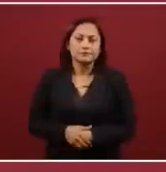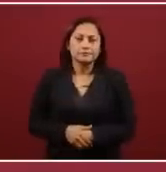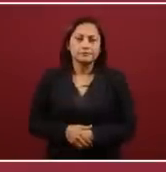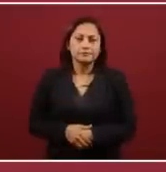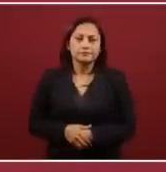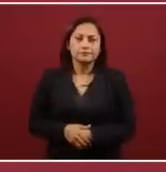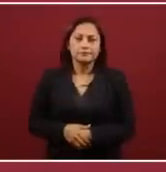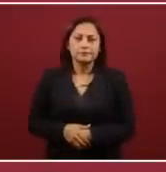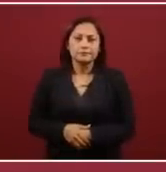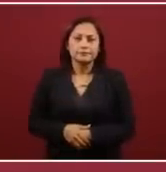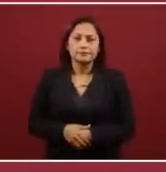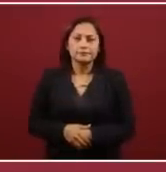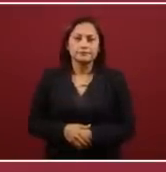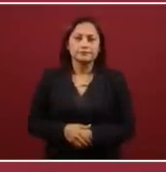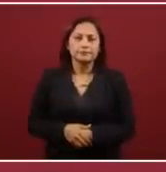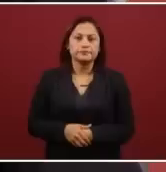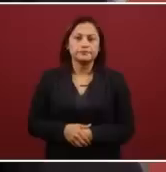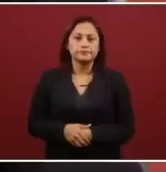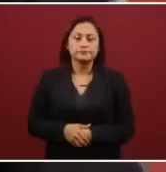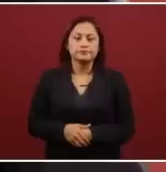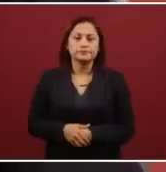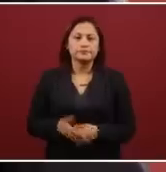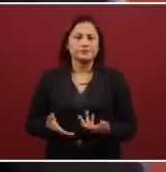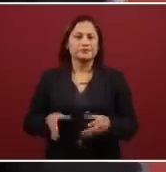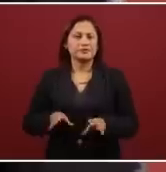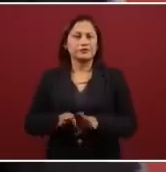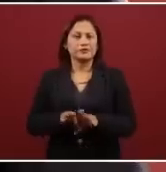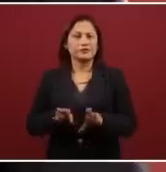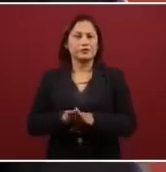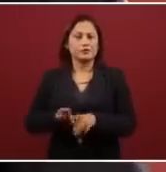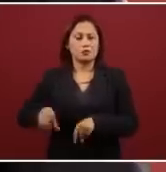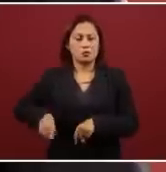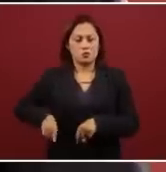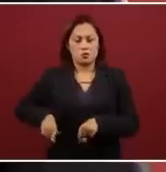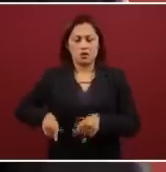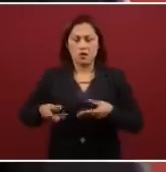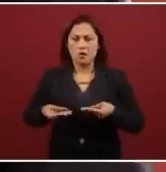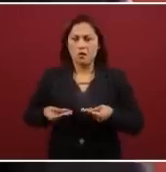Que se tenga que gastar tanto en mantener al gobierno.